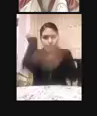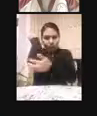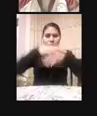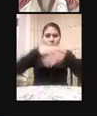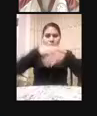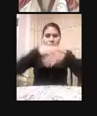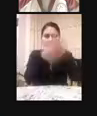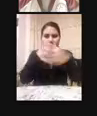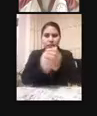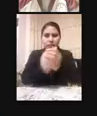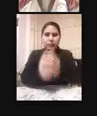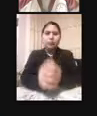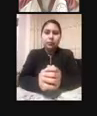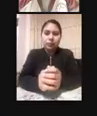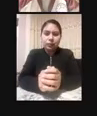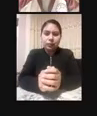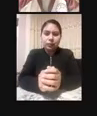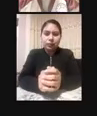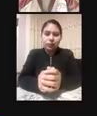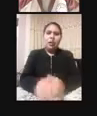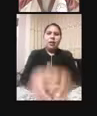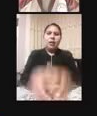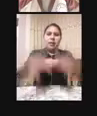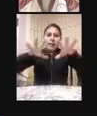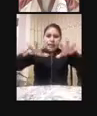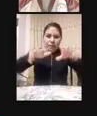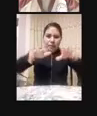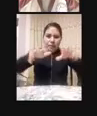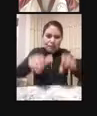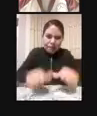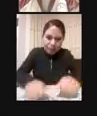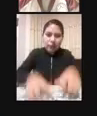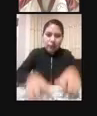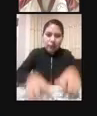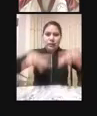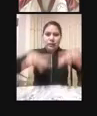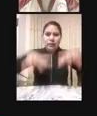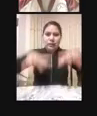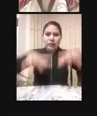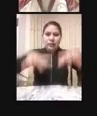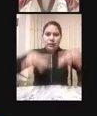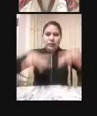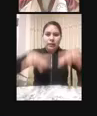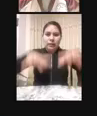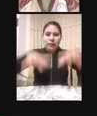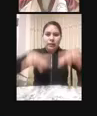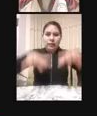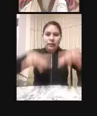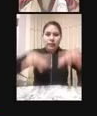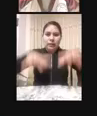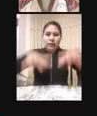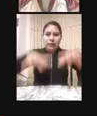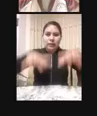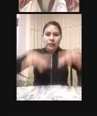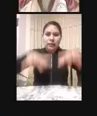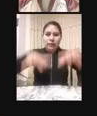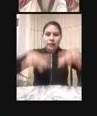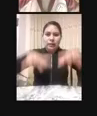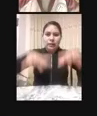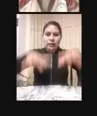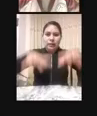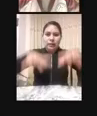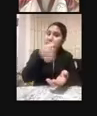va realizando presiones y vibraciones enérgicas. Esta maniobra se va a repetir unas 10 o 15